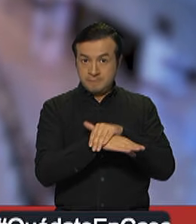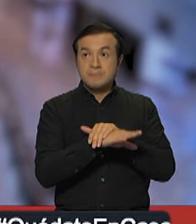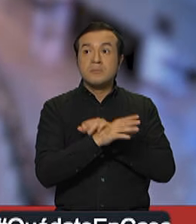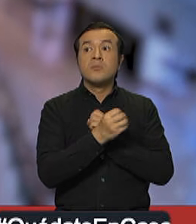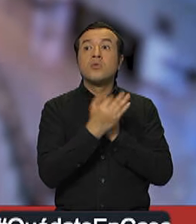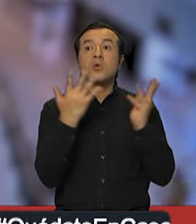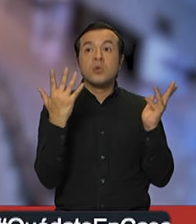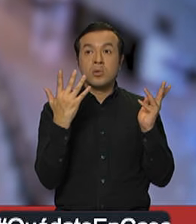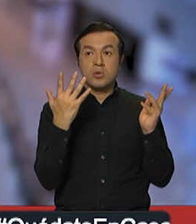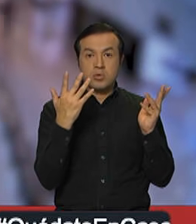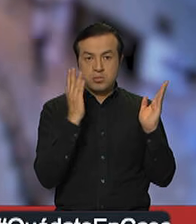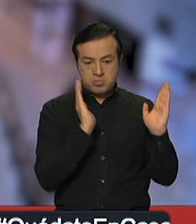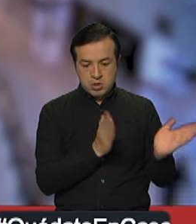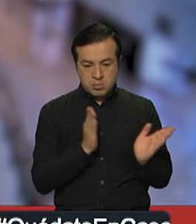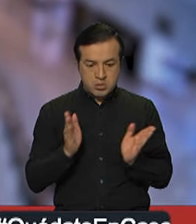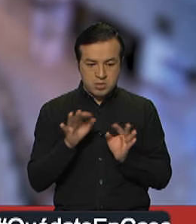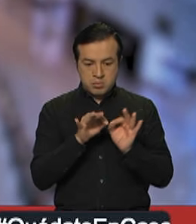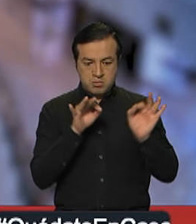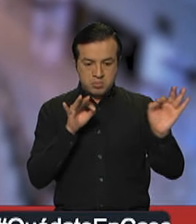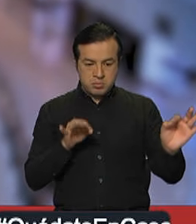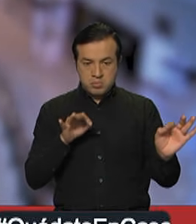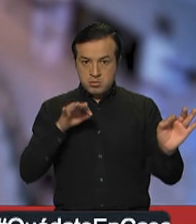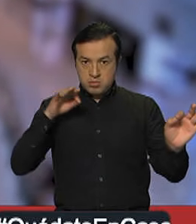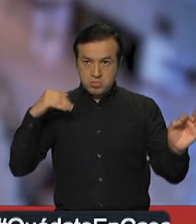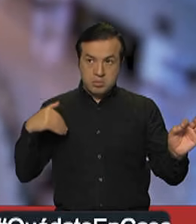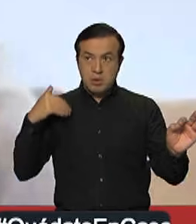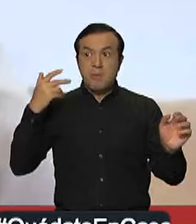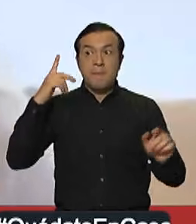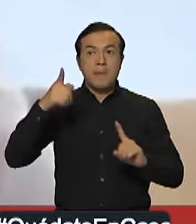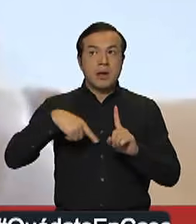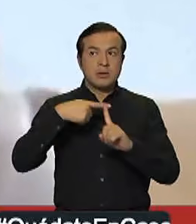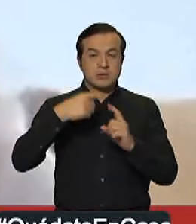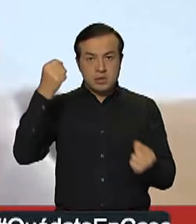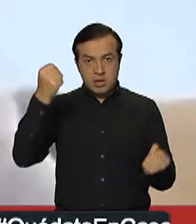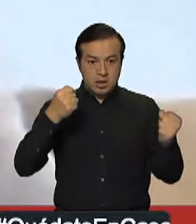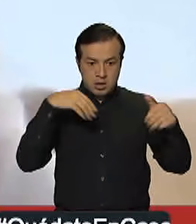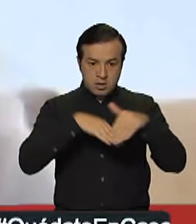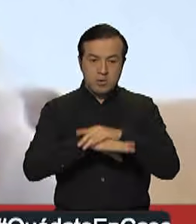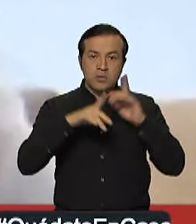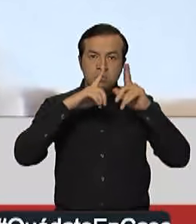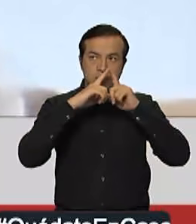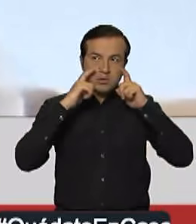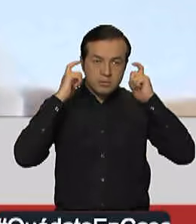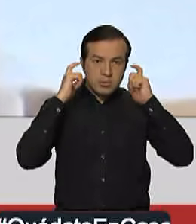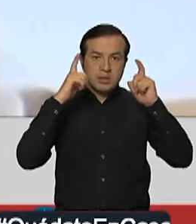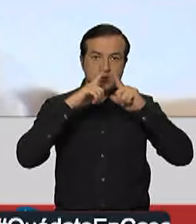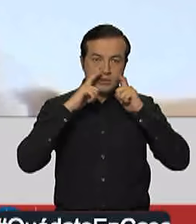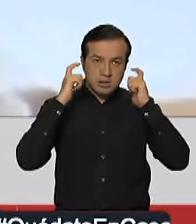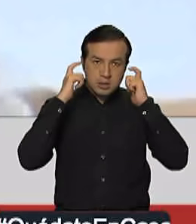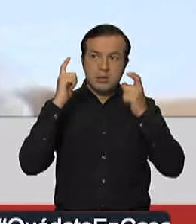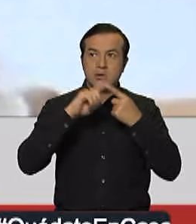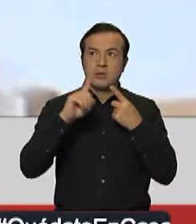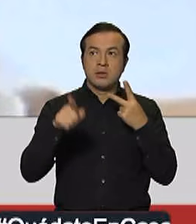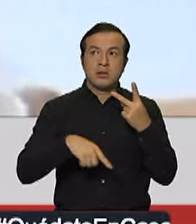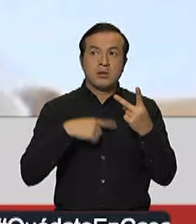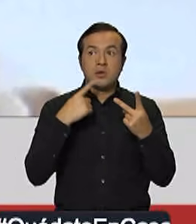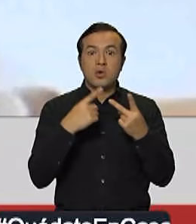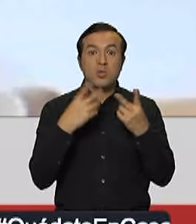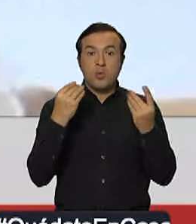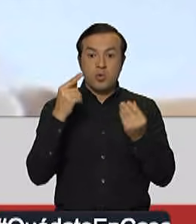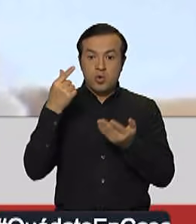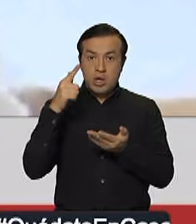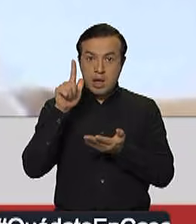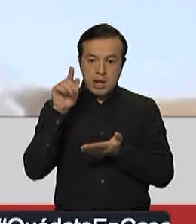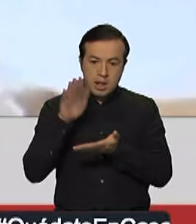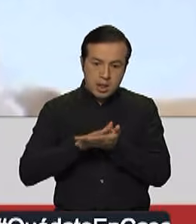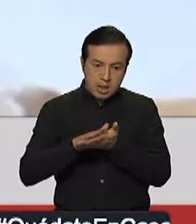comercial será con señalética y control de acceso vehicular. El uso de mascarillas, el uso de mucha